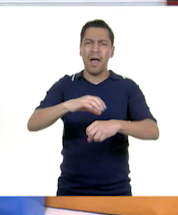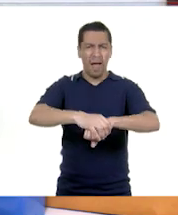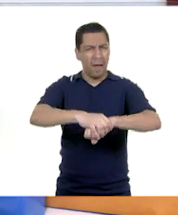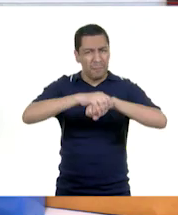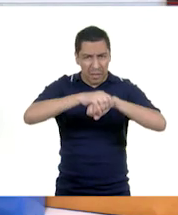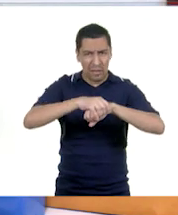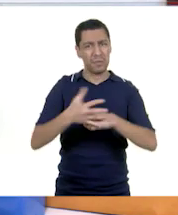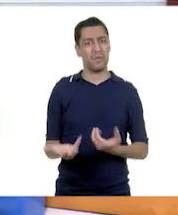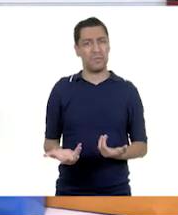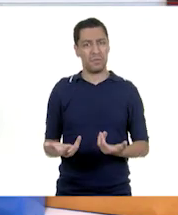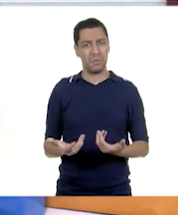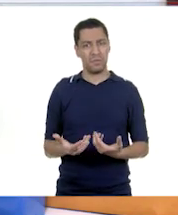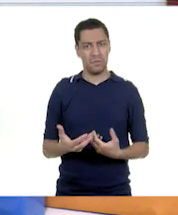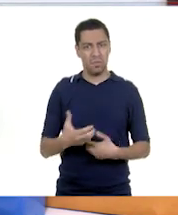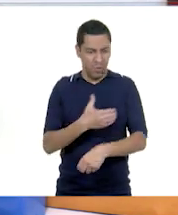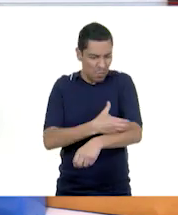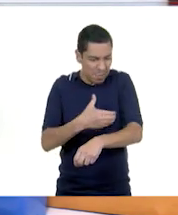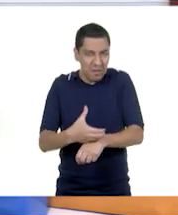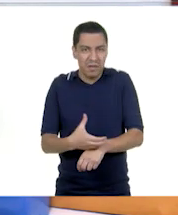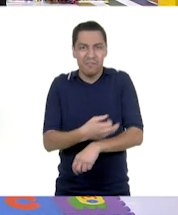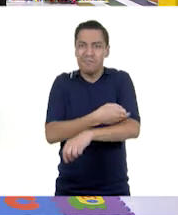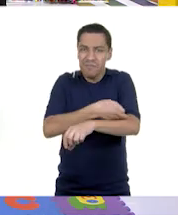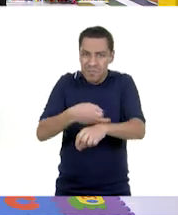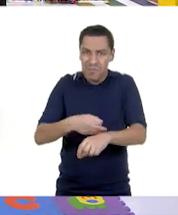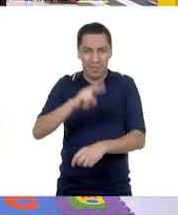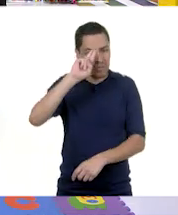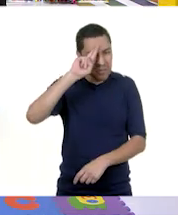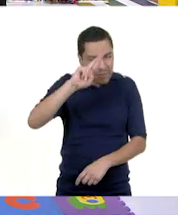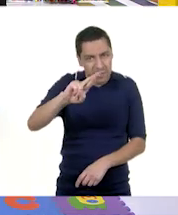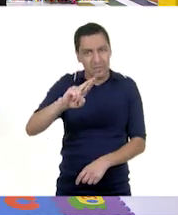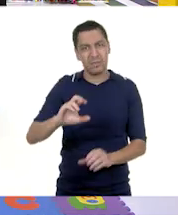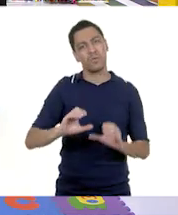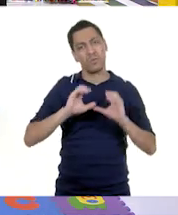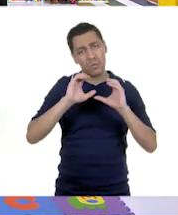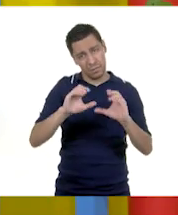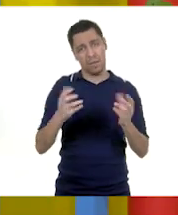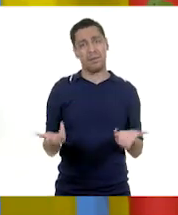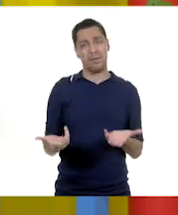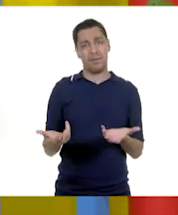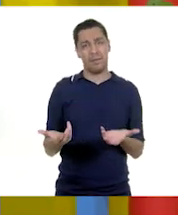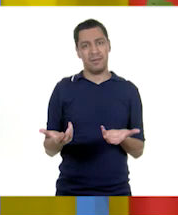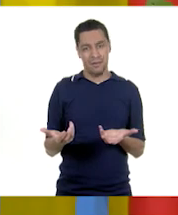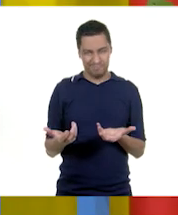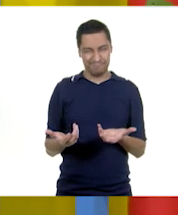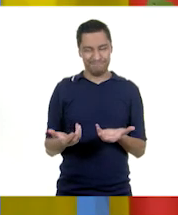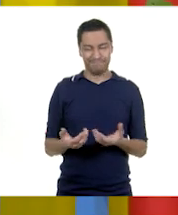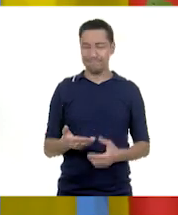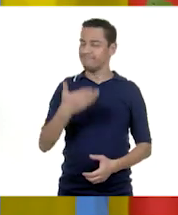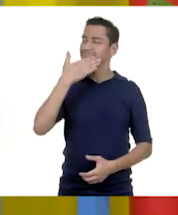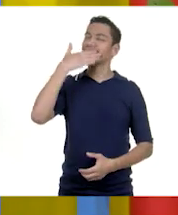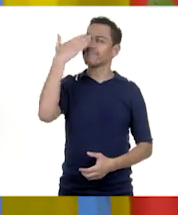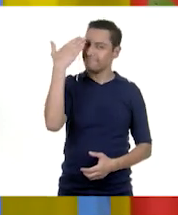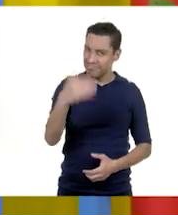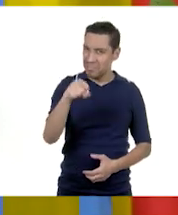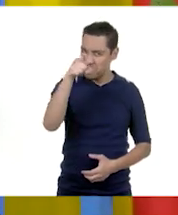Nuestros amigos verdes. Muy bien. Has puesto mucha atención el día de hoy. Niñas y niños han hecho un gran trabajo en la